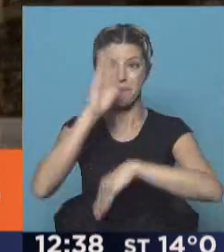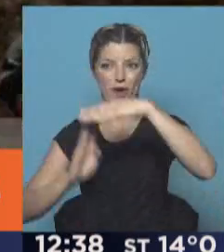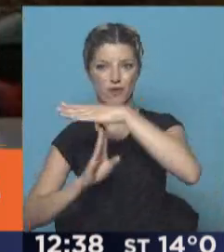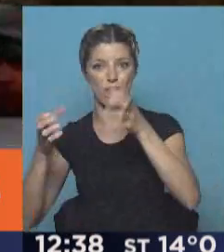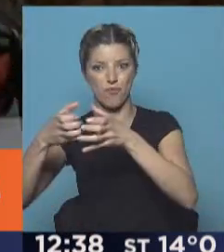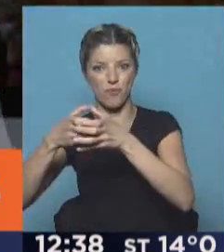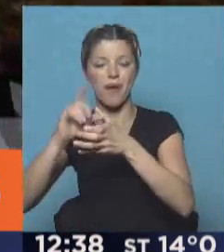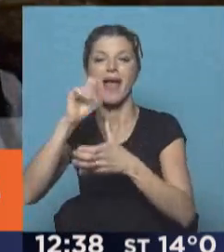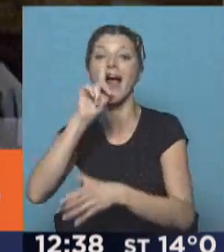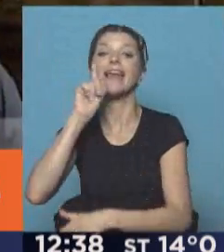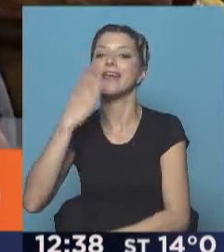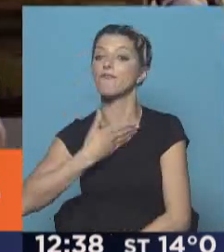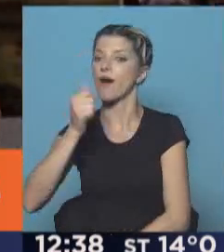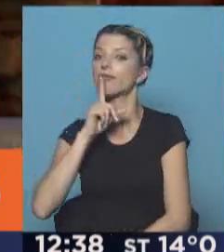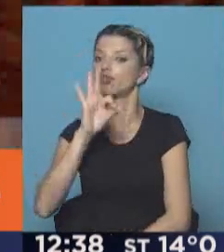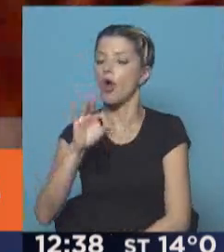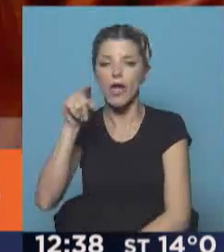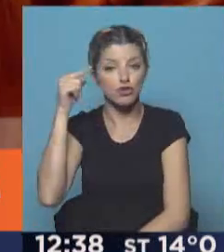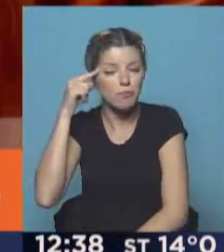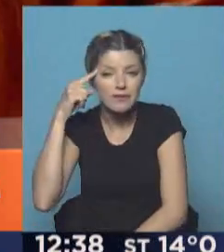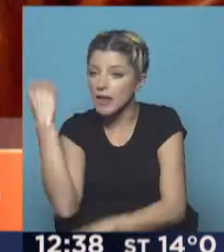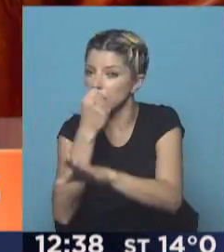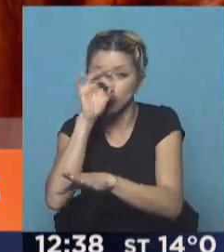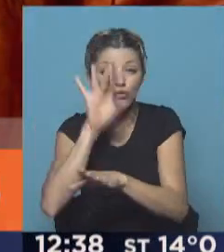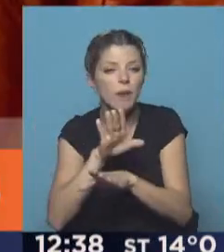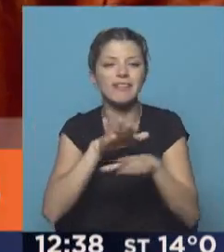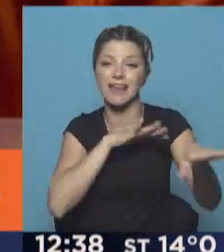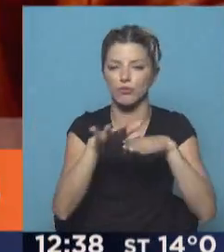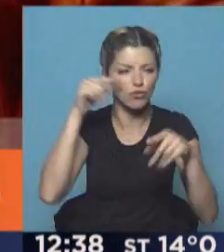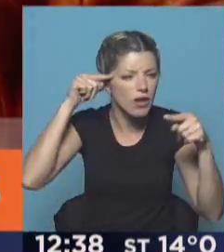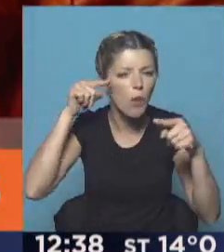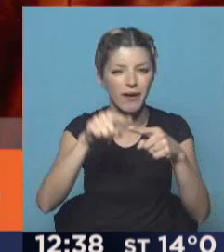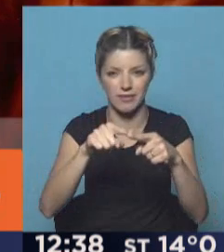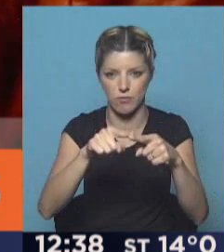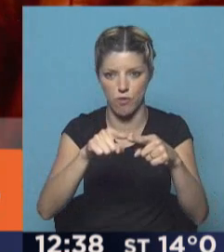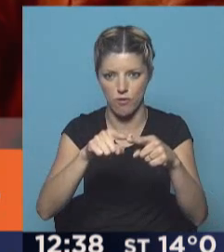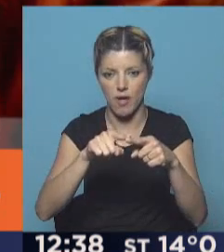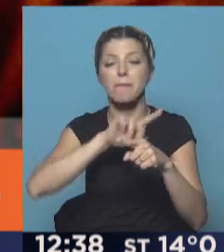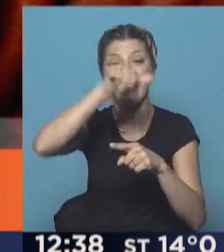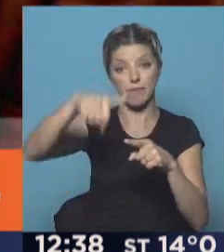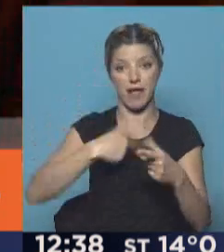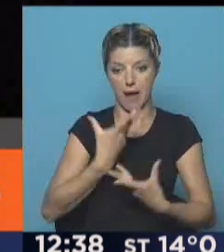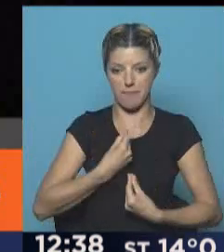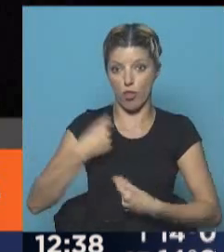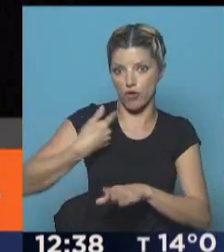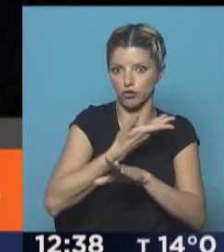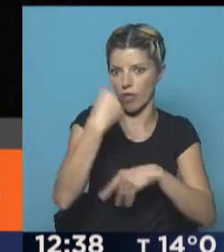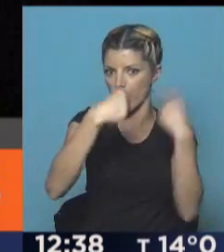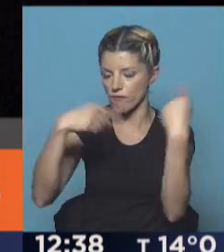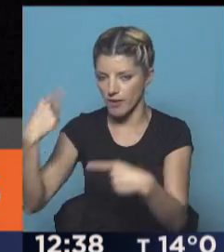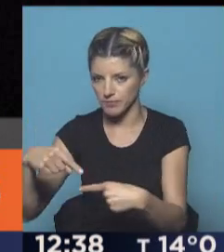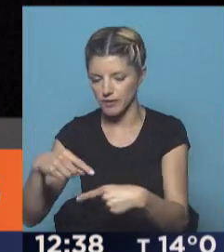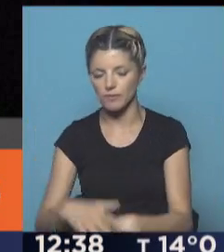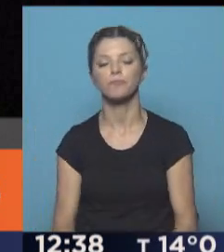autoproclamado califato. Solo importa su eficacia para infligir terror. La consultora